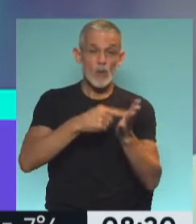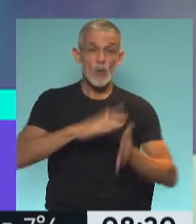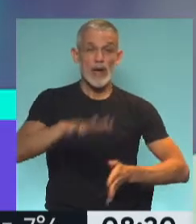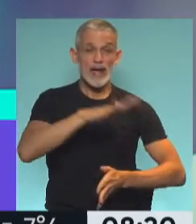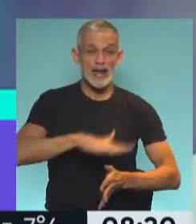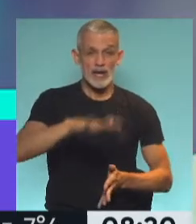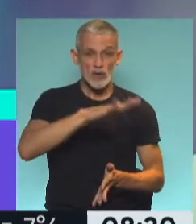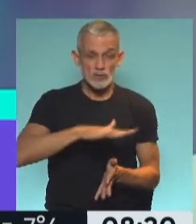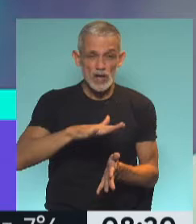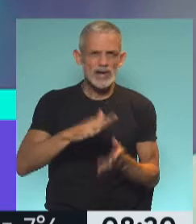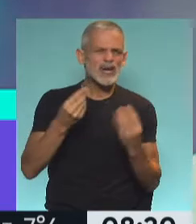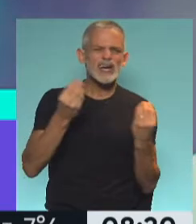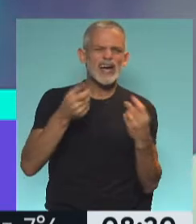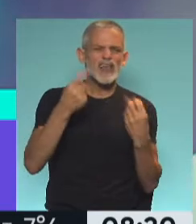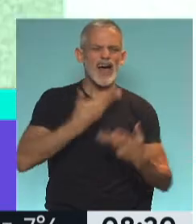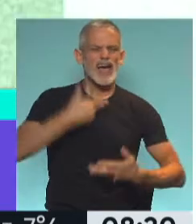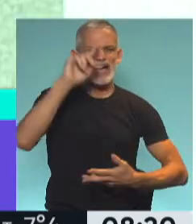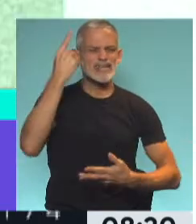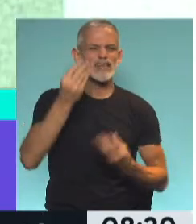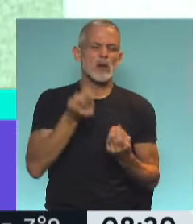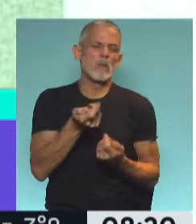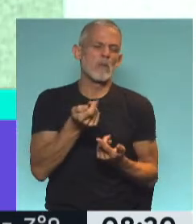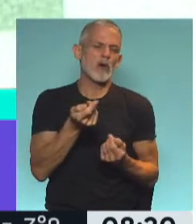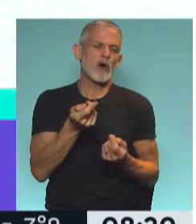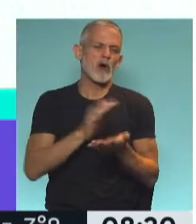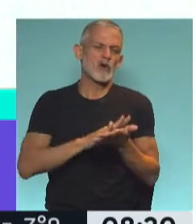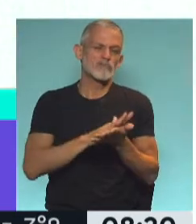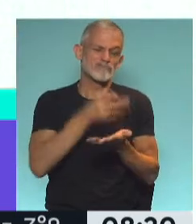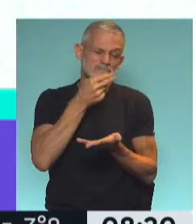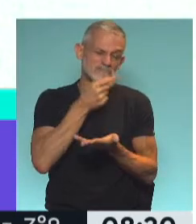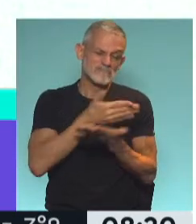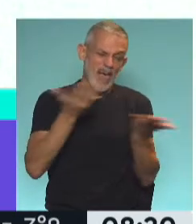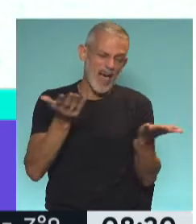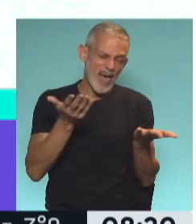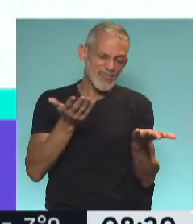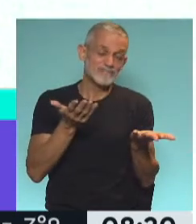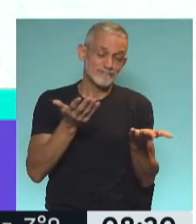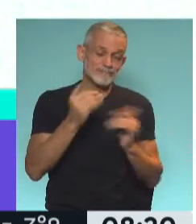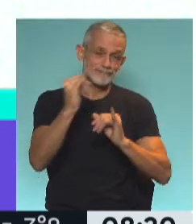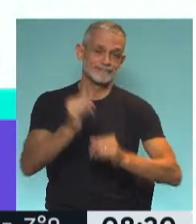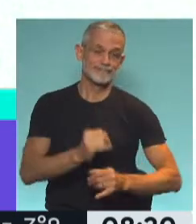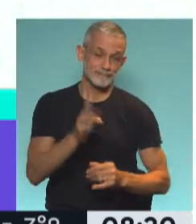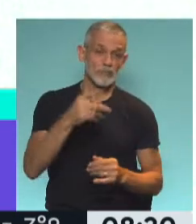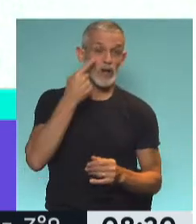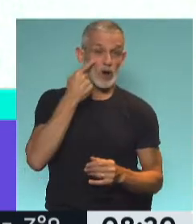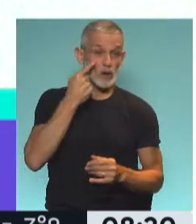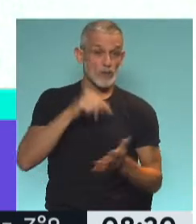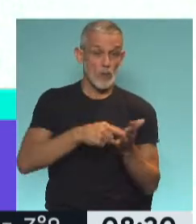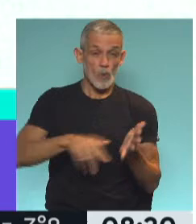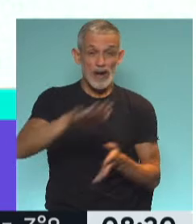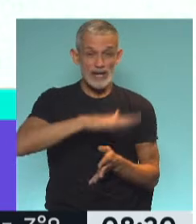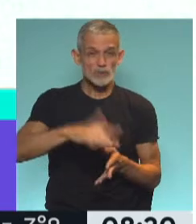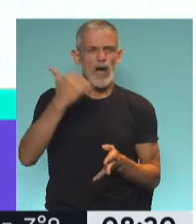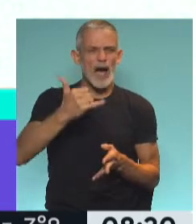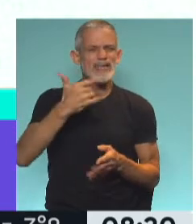en particular, ¿qué herramientas brinda el Estado? Muy pocas, casi ninguna, esto hay que decirlo. Conocemos en la Ciudad de Buenos Aires, sabemos que están